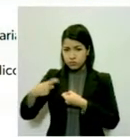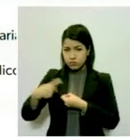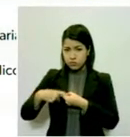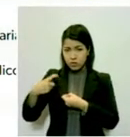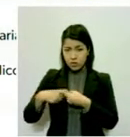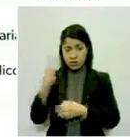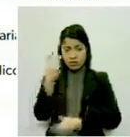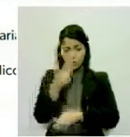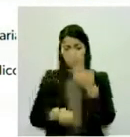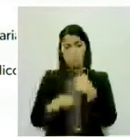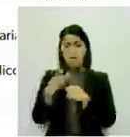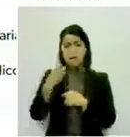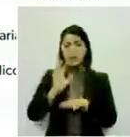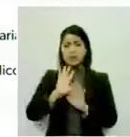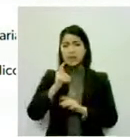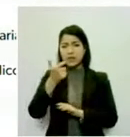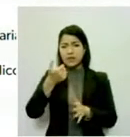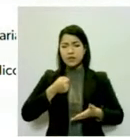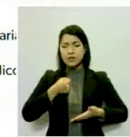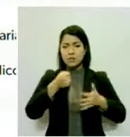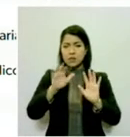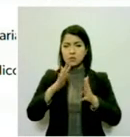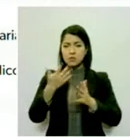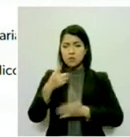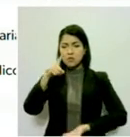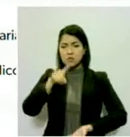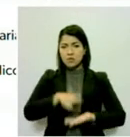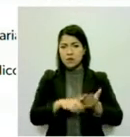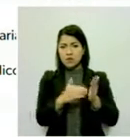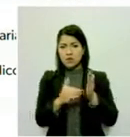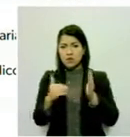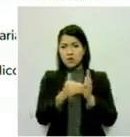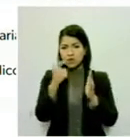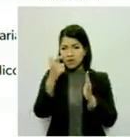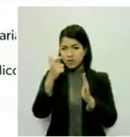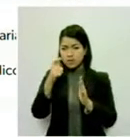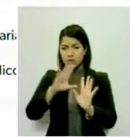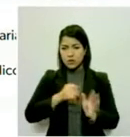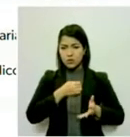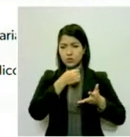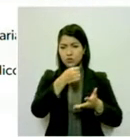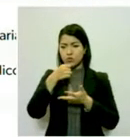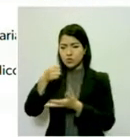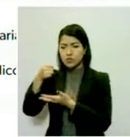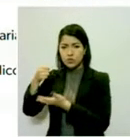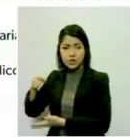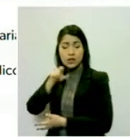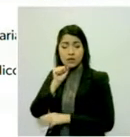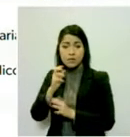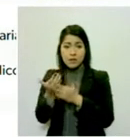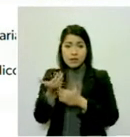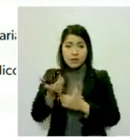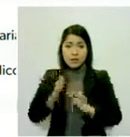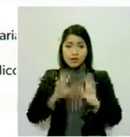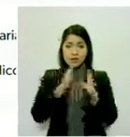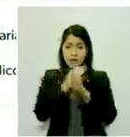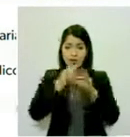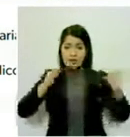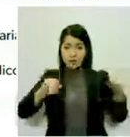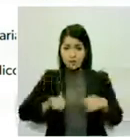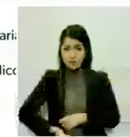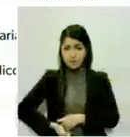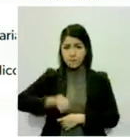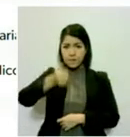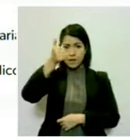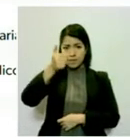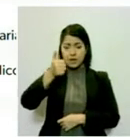donde el recurso se está asignando por cerca de 1,000,000,000 de pesos. Ya nuestro gobernador lo ha reiterado en varias ocasiones, es la primera vez que